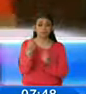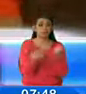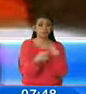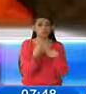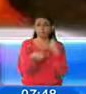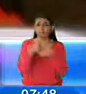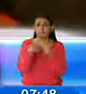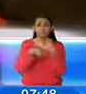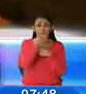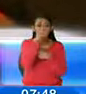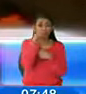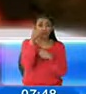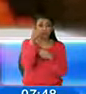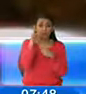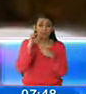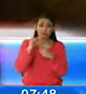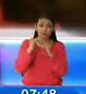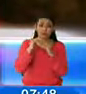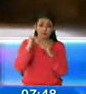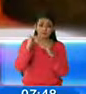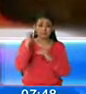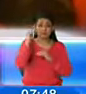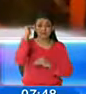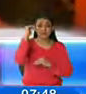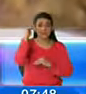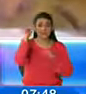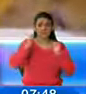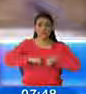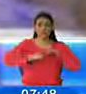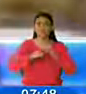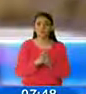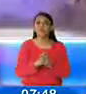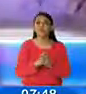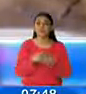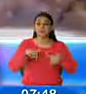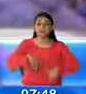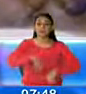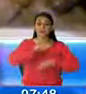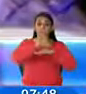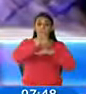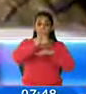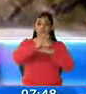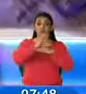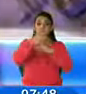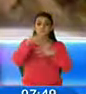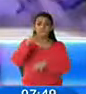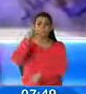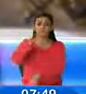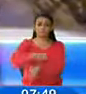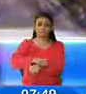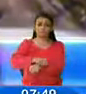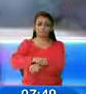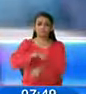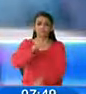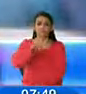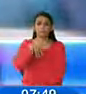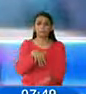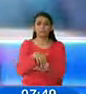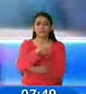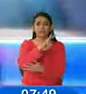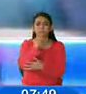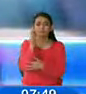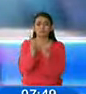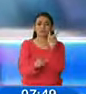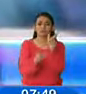de mínima, mediana, alta y gran escala. Desde entonces en el país se han detenido a más de